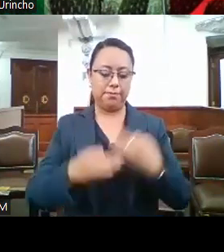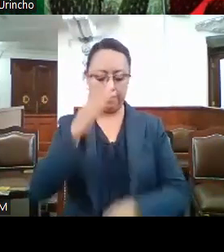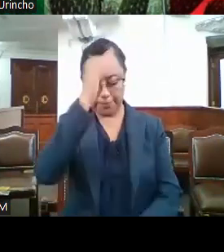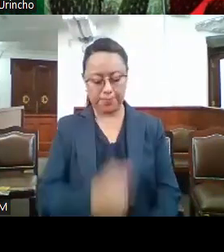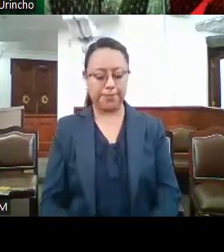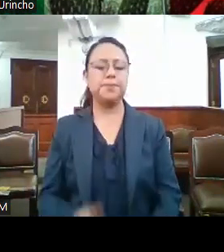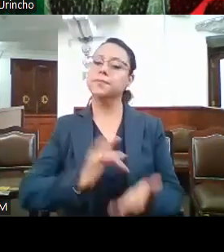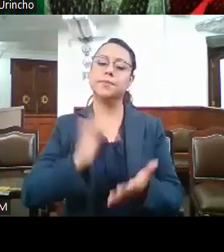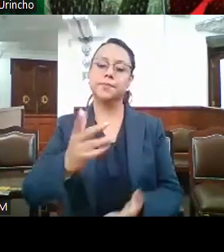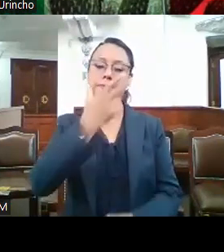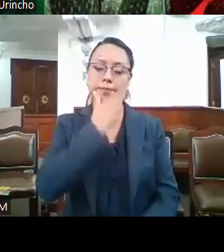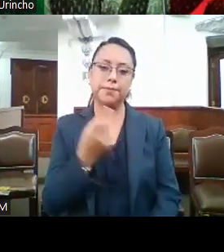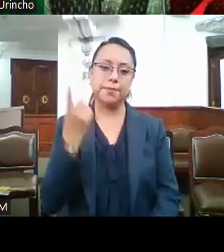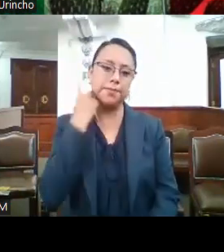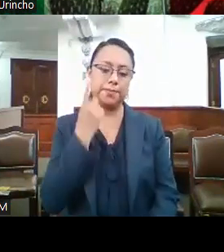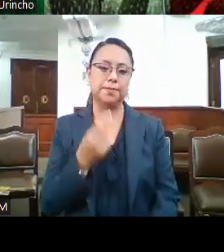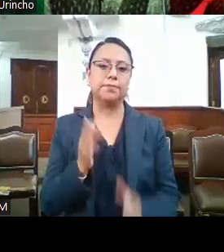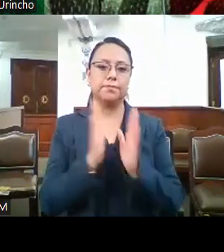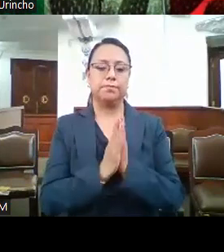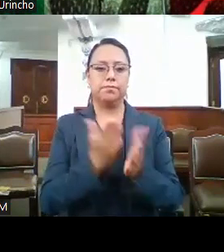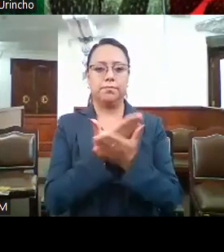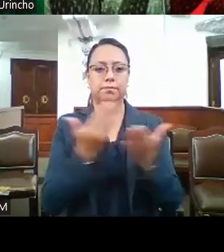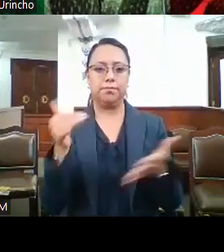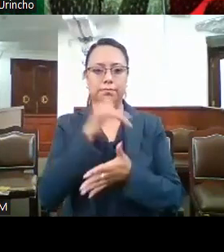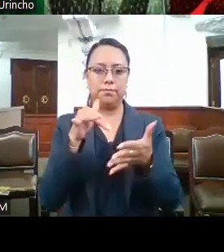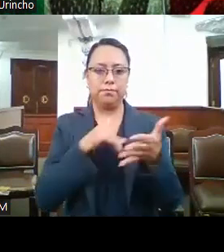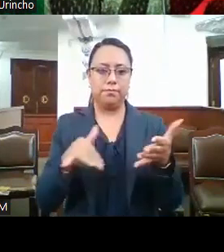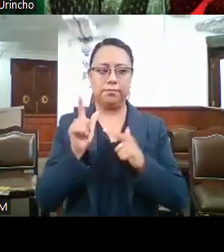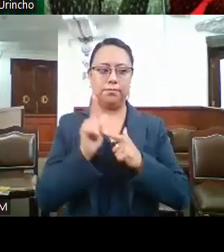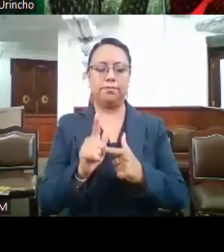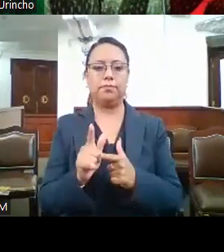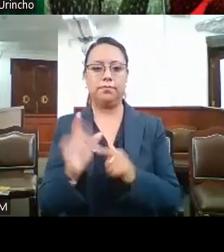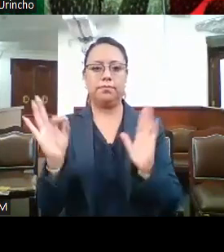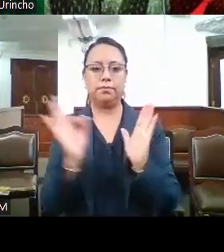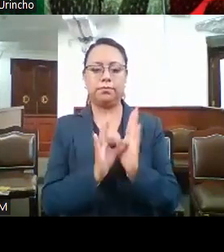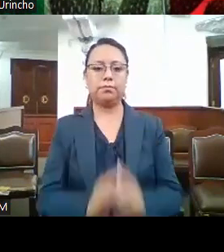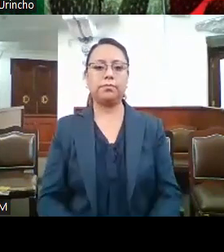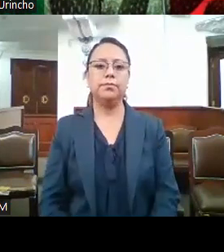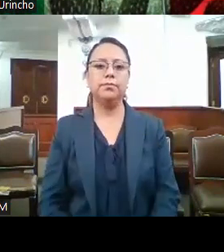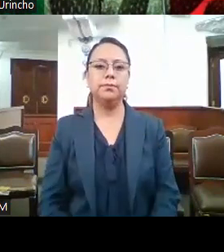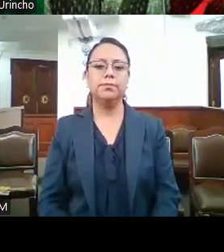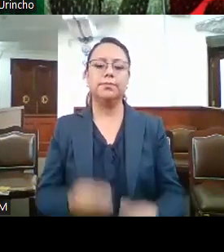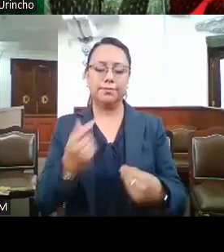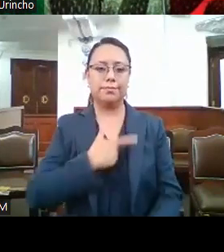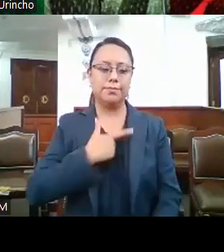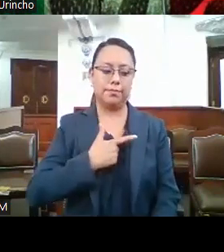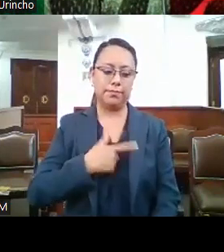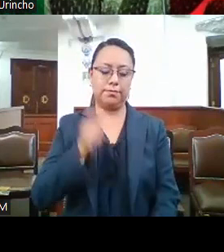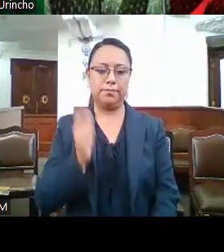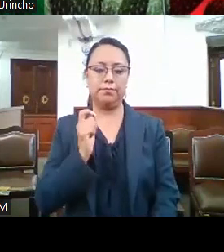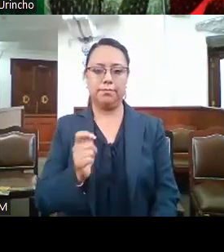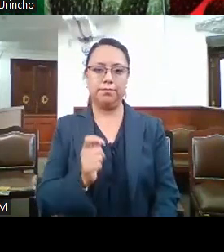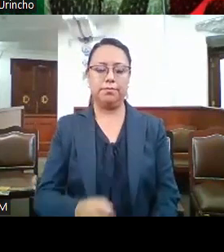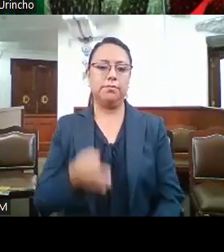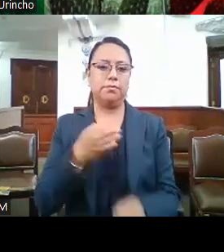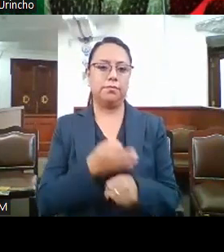Gracias, diputado. Proceda, por favor, a dar lectura al siguiente punto del orden del día. Claro, con gusto, presidente. El siguiente punto del orden del día